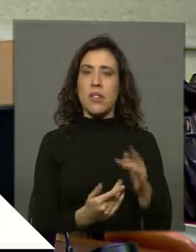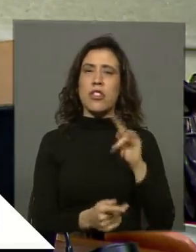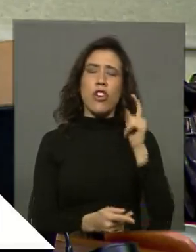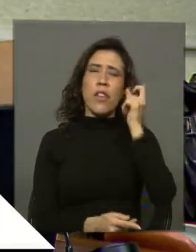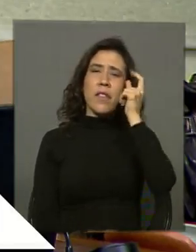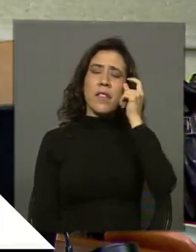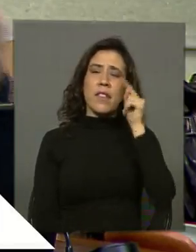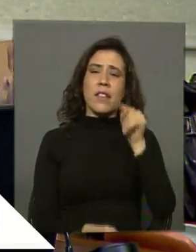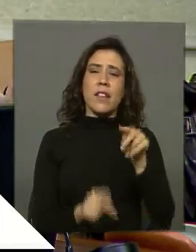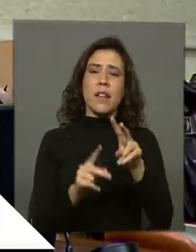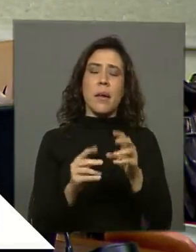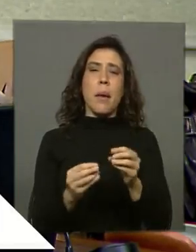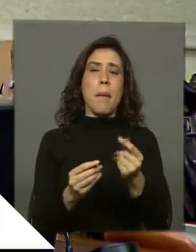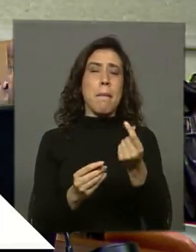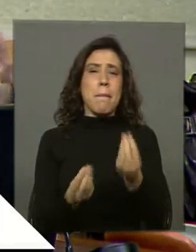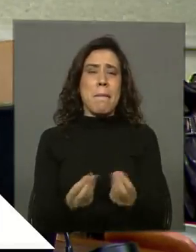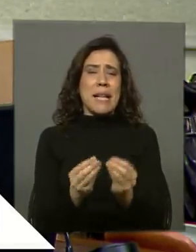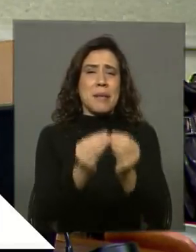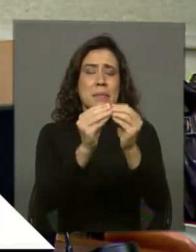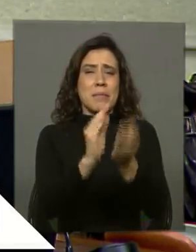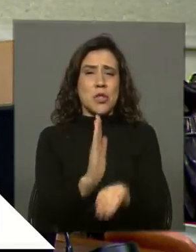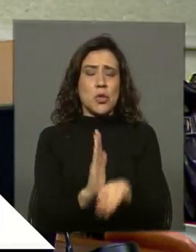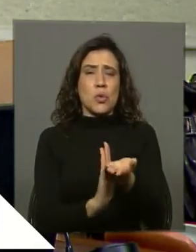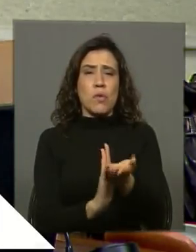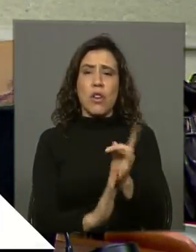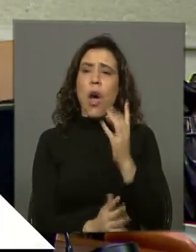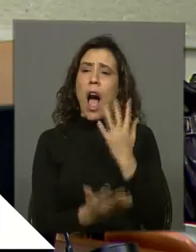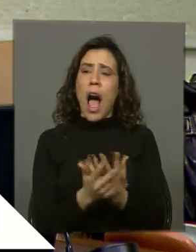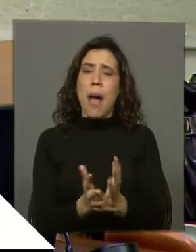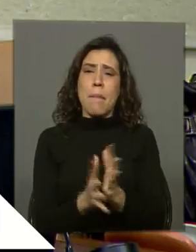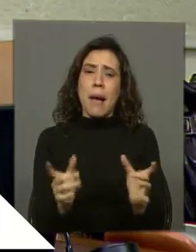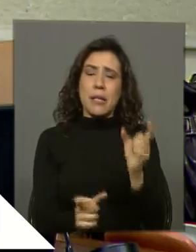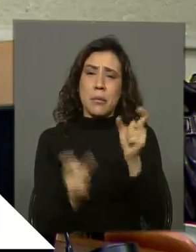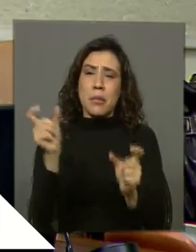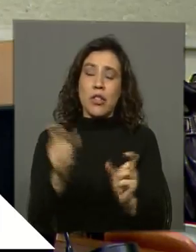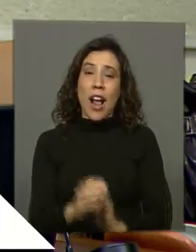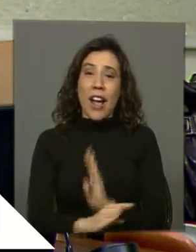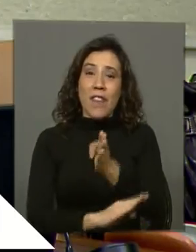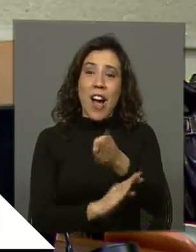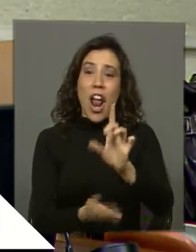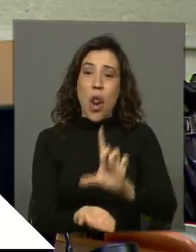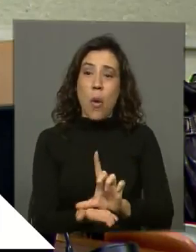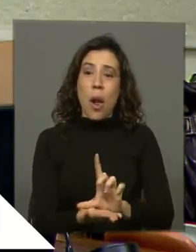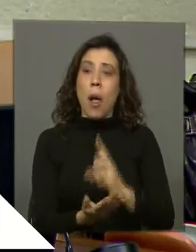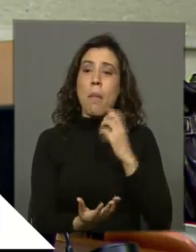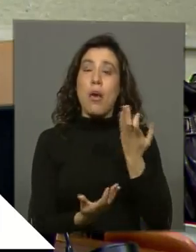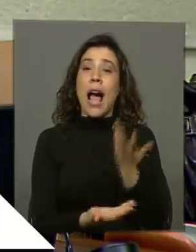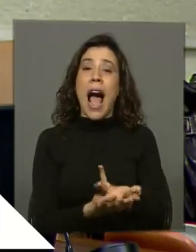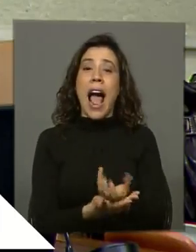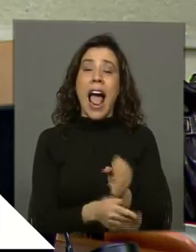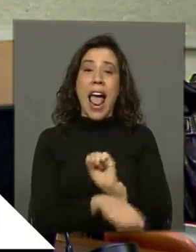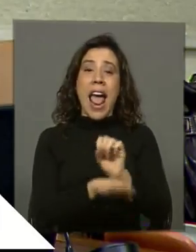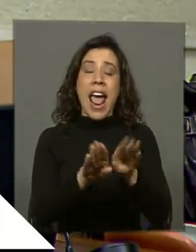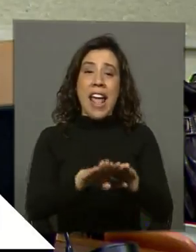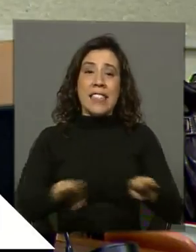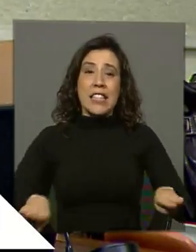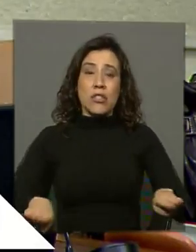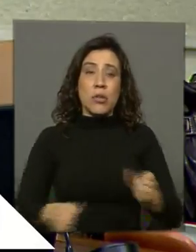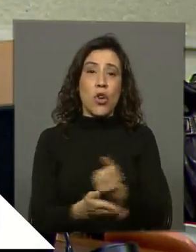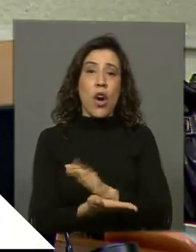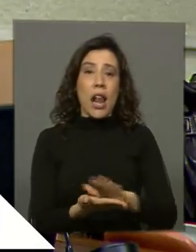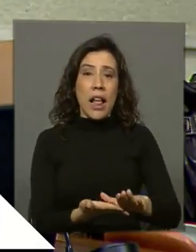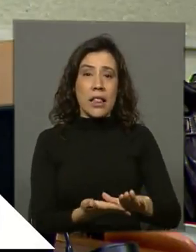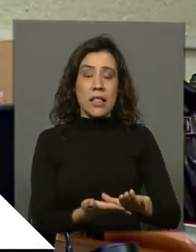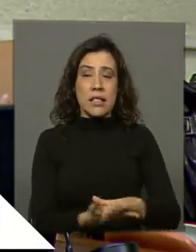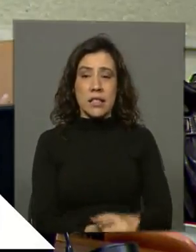sentido de esto de que te aumenten los costos yo creo que tú tienes mucho más personas que van ese lugar precisamente porque tienen un estacionamiento gratuito por